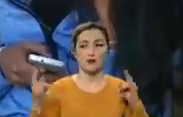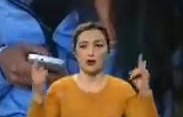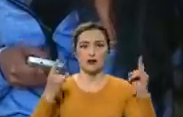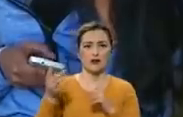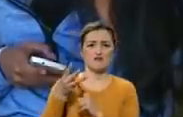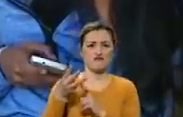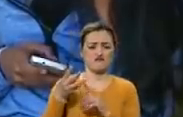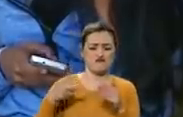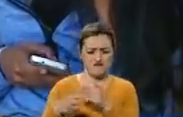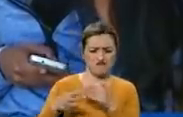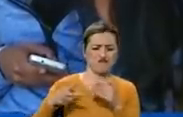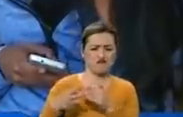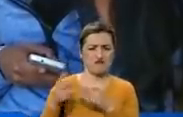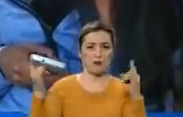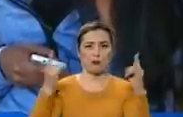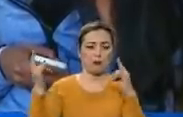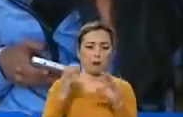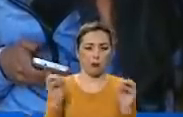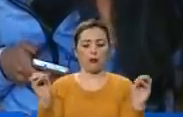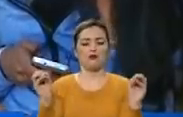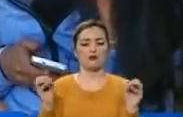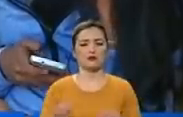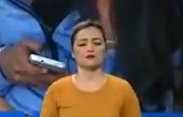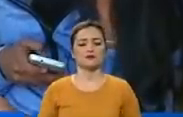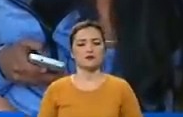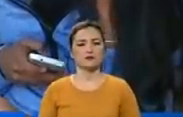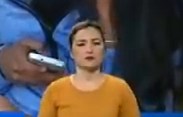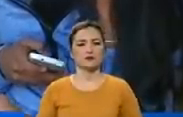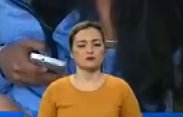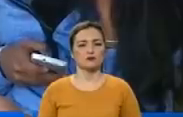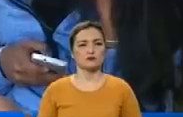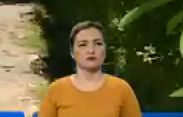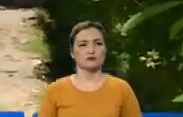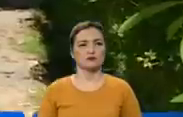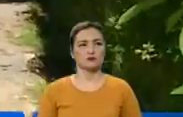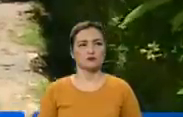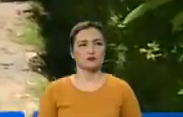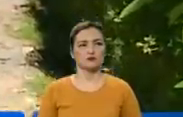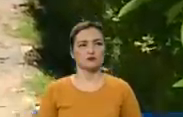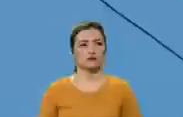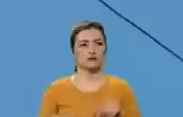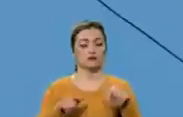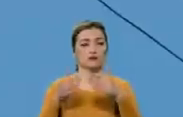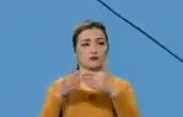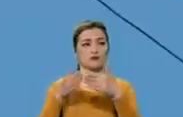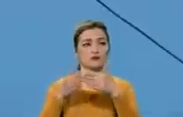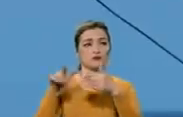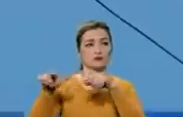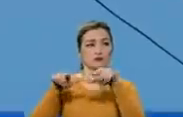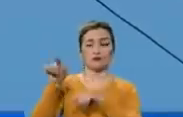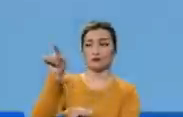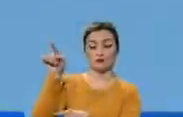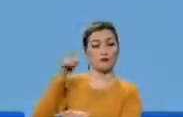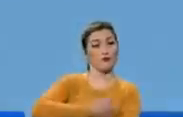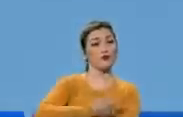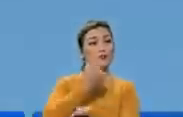el Internet, se va la señal, entonces no está bien esto. En la esquina de la casa, en este poste, desde